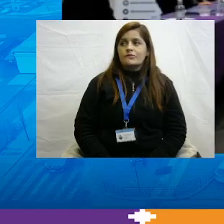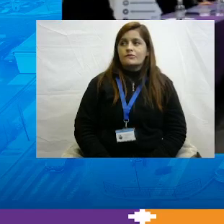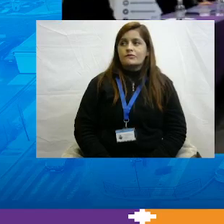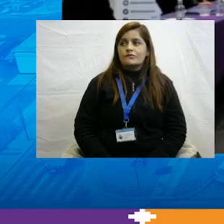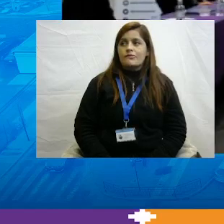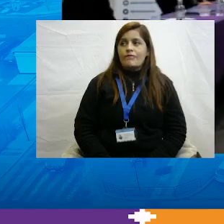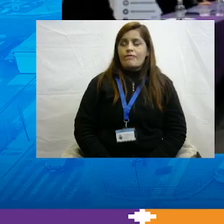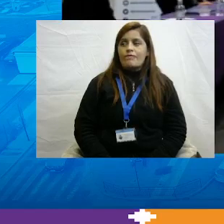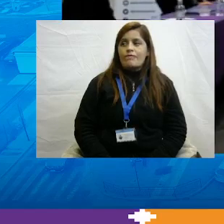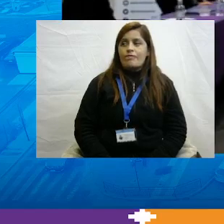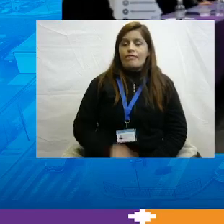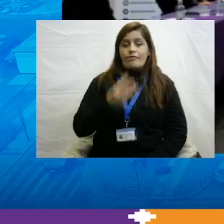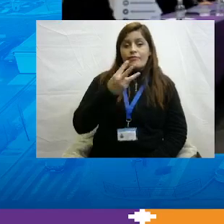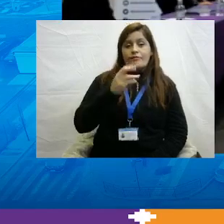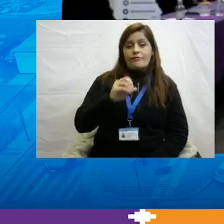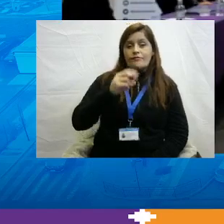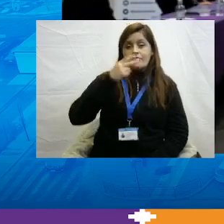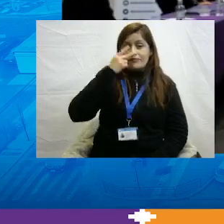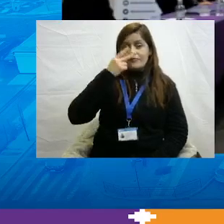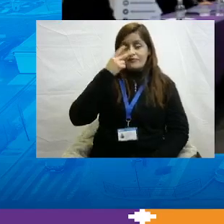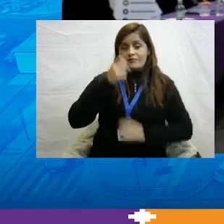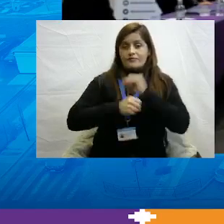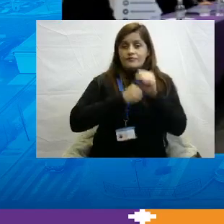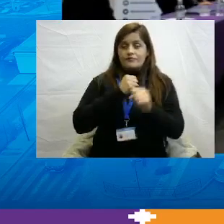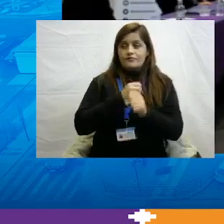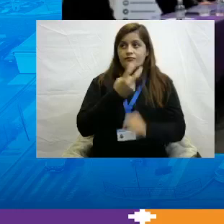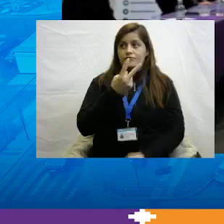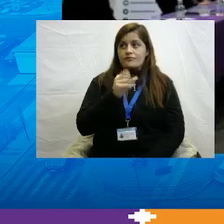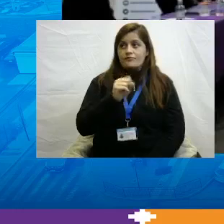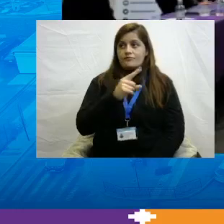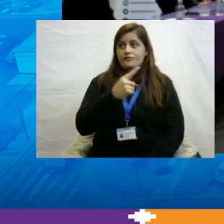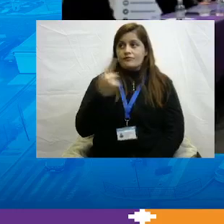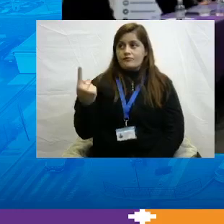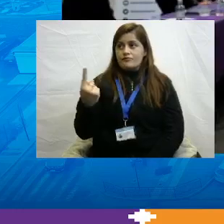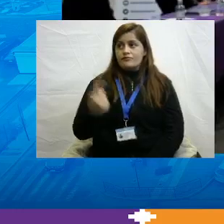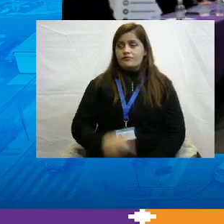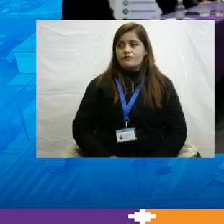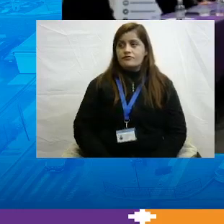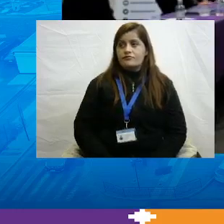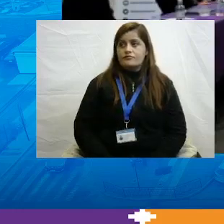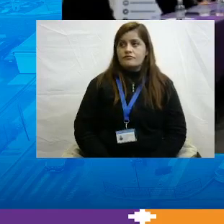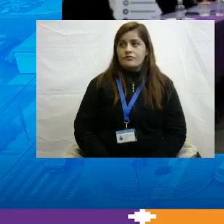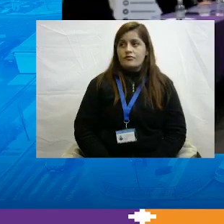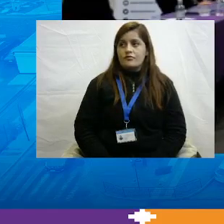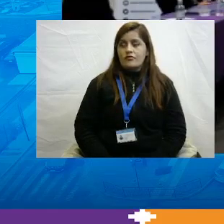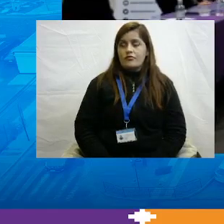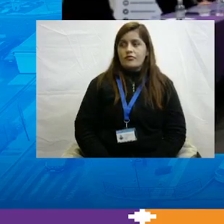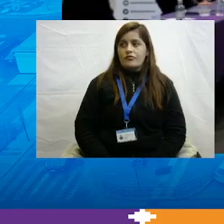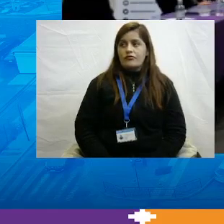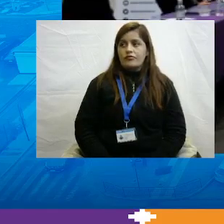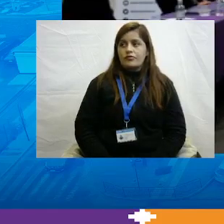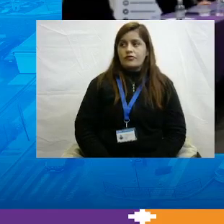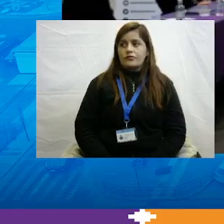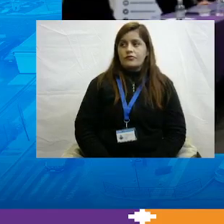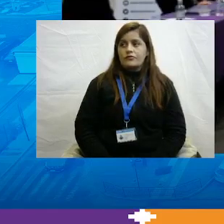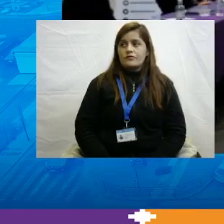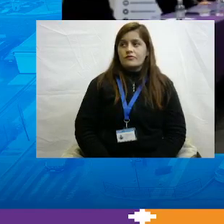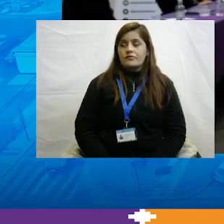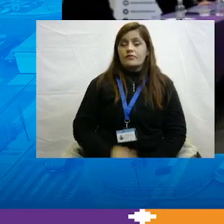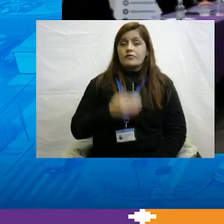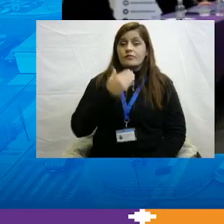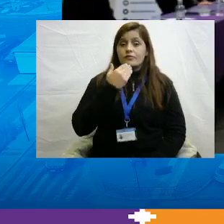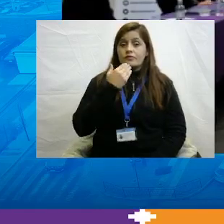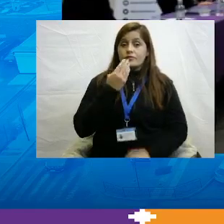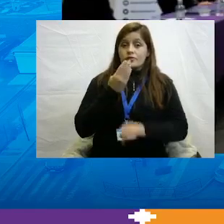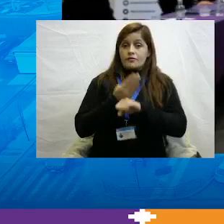del 30 de noviembre del año 2021, que es la fecha específicamente del despido. Solicita además que se declare el